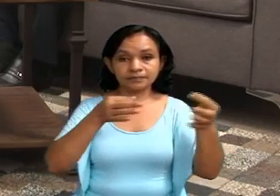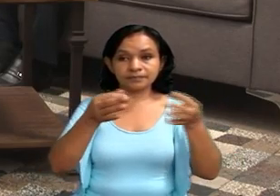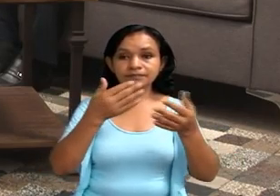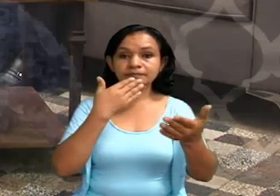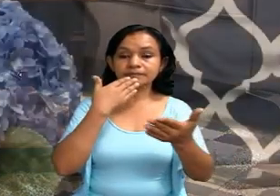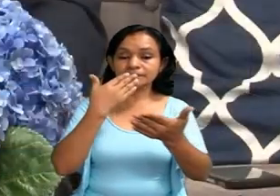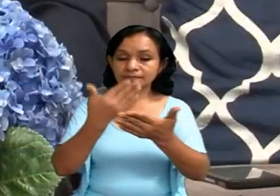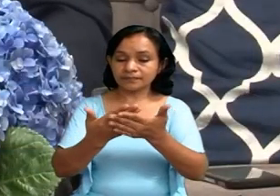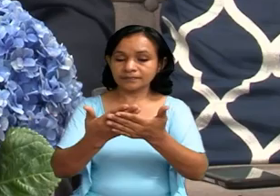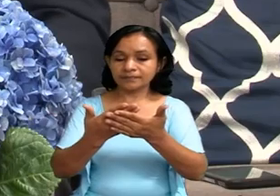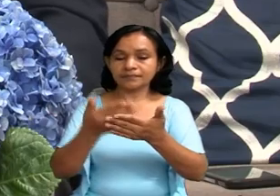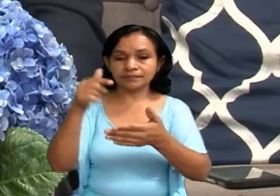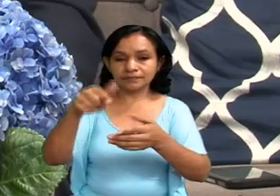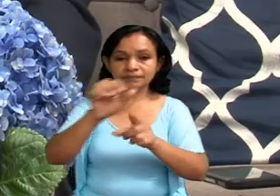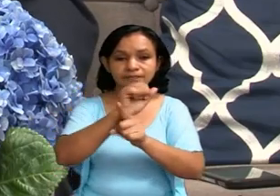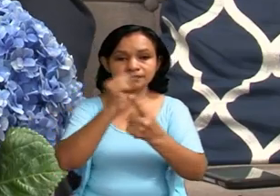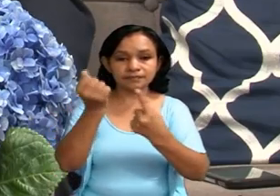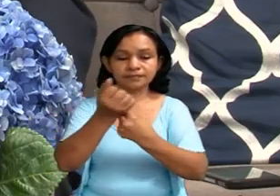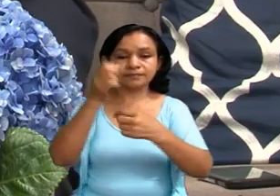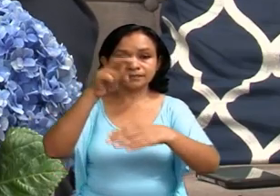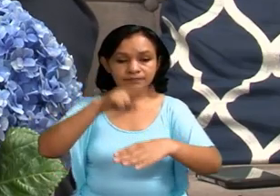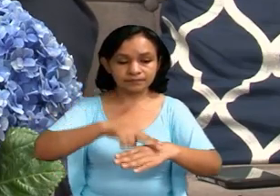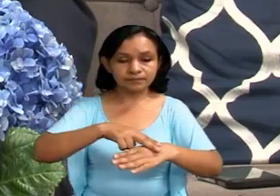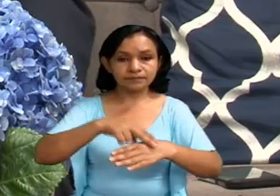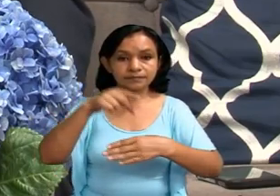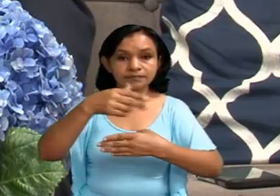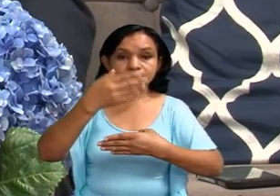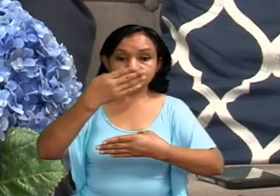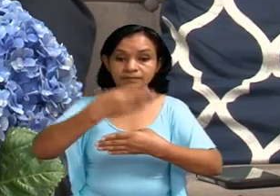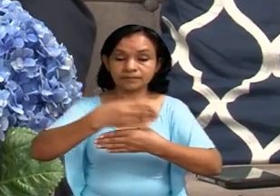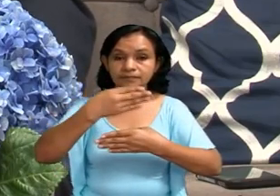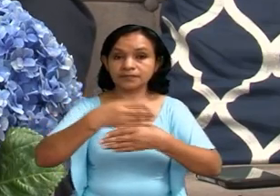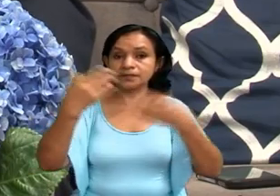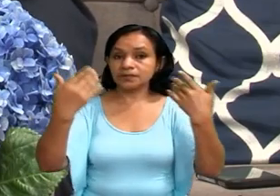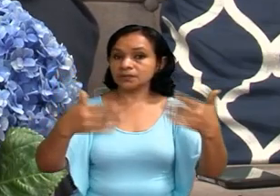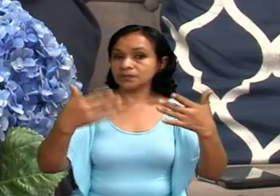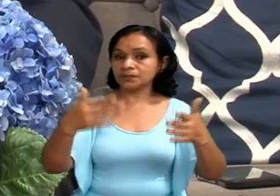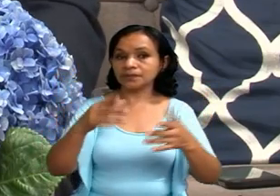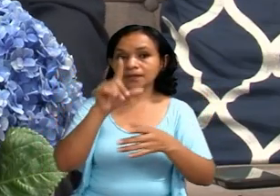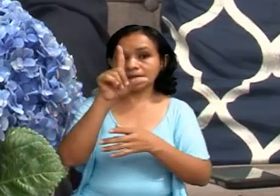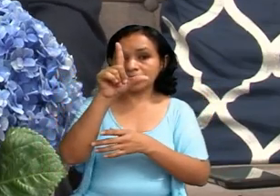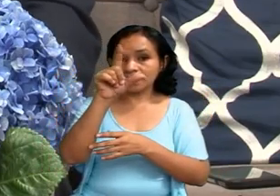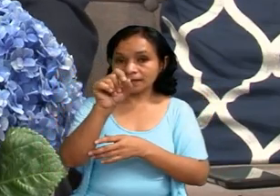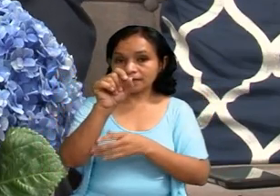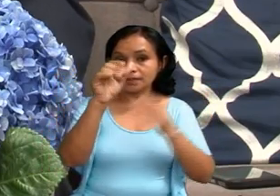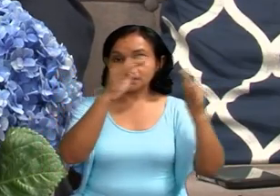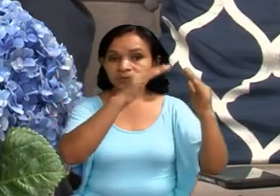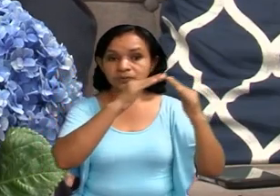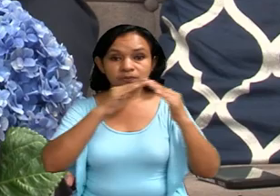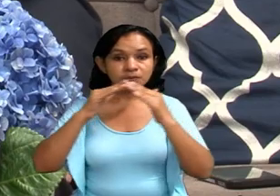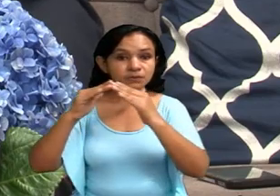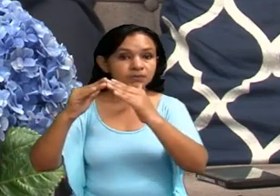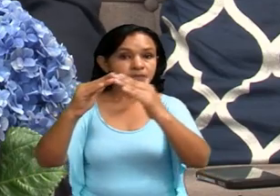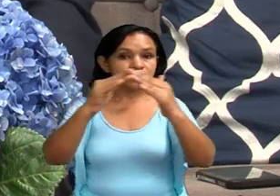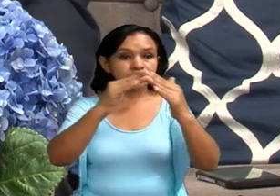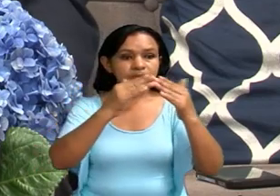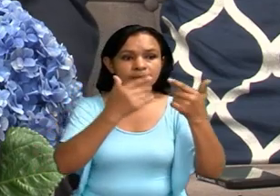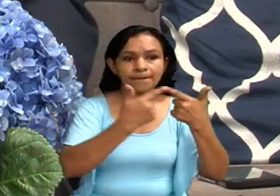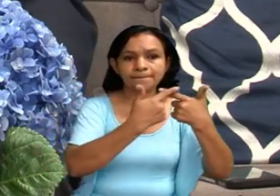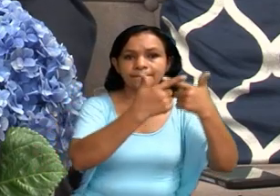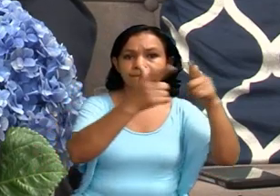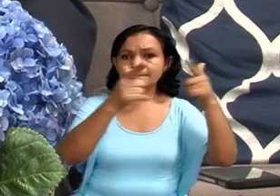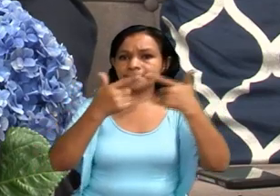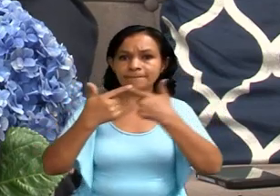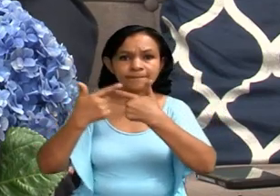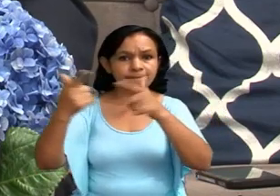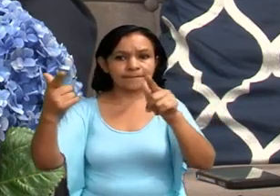a la Asamblea por el apoyo que nos da. Imagínate, fuimos a 10 ciudades completamente gratis.